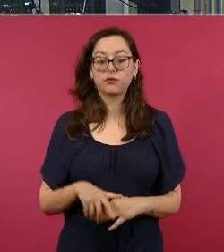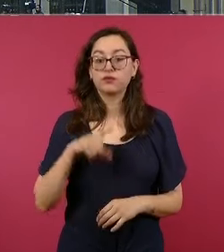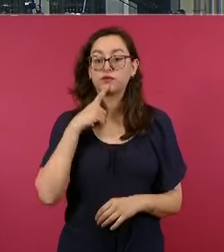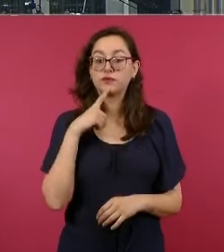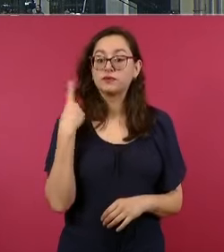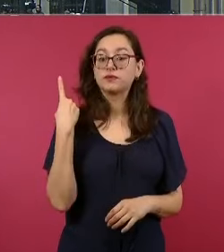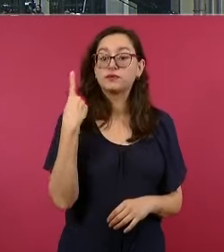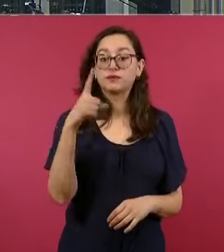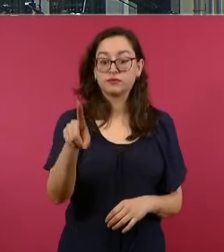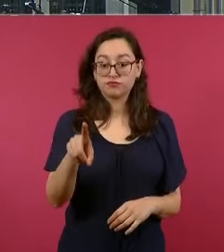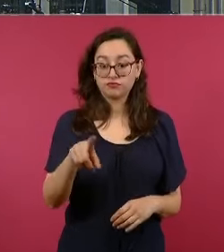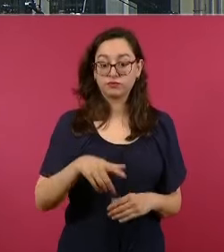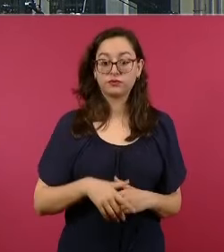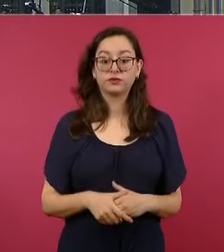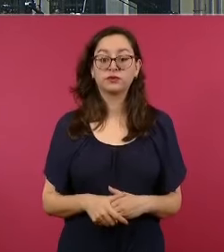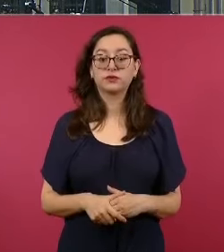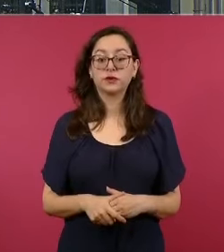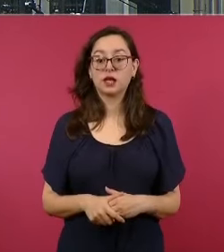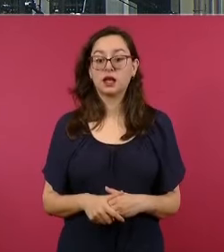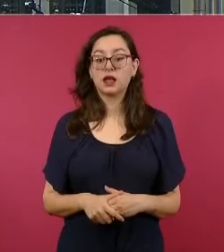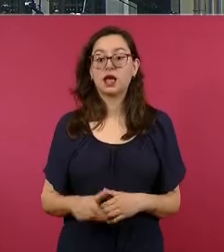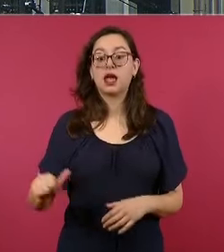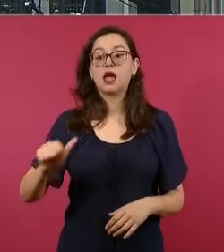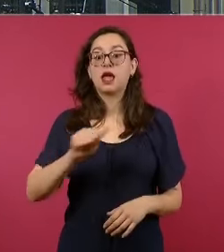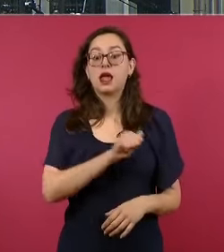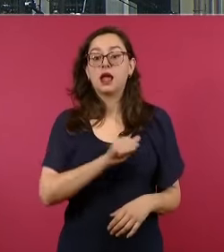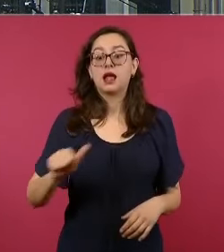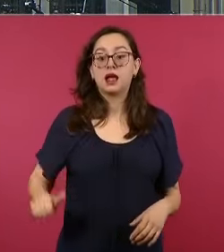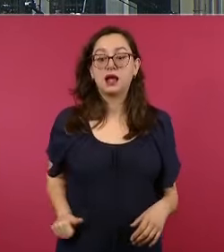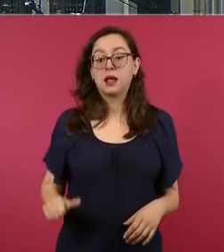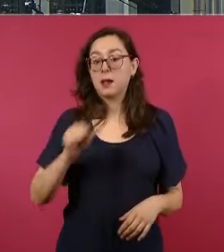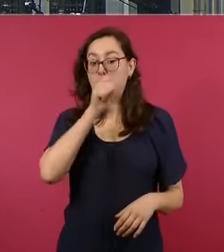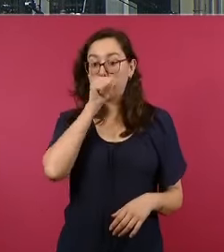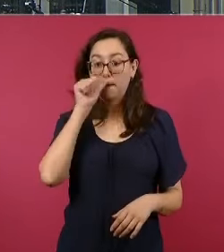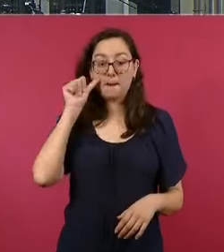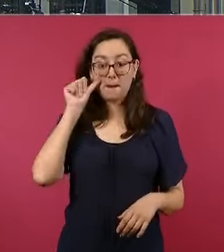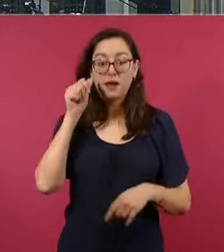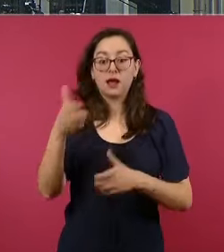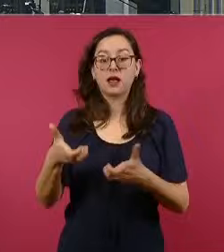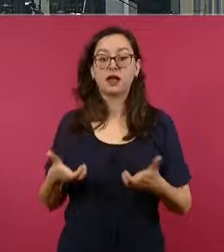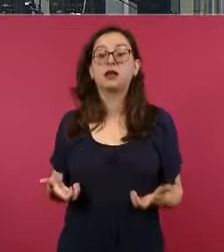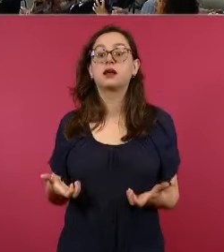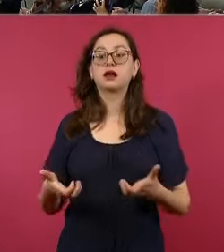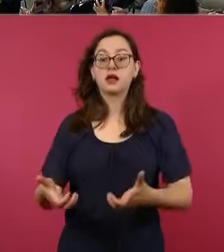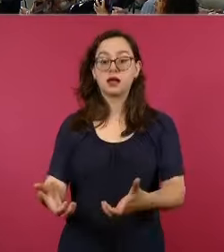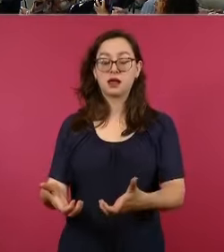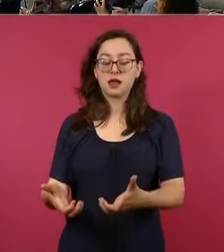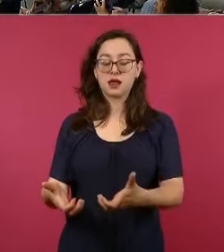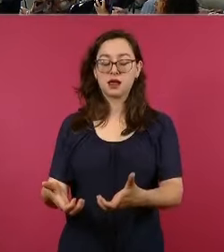rápida en aquí en la alcaldía Benito Juárez en la calle